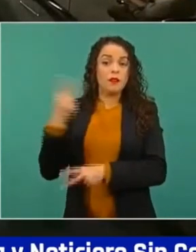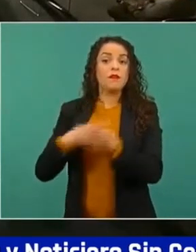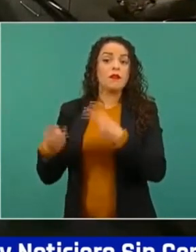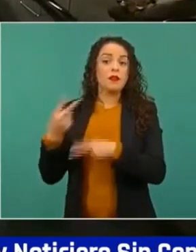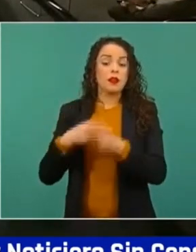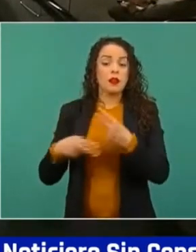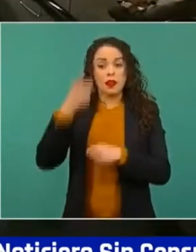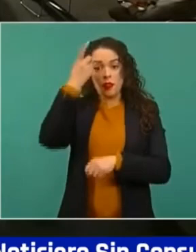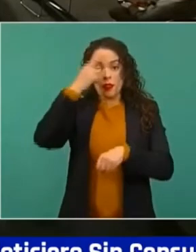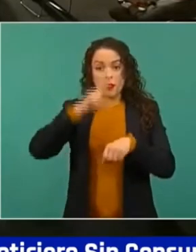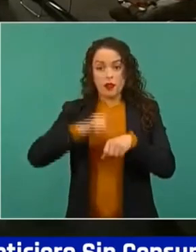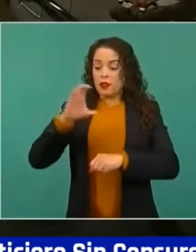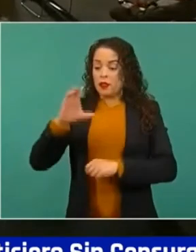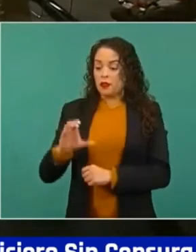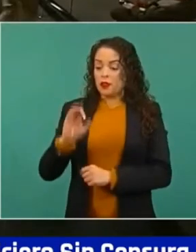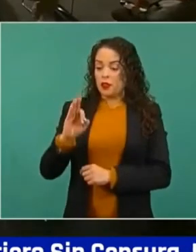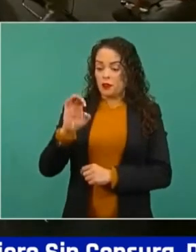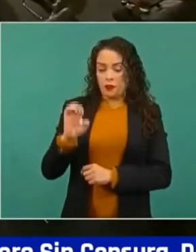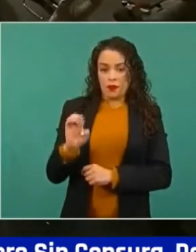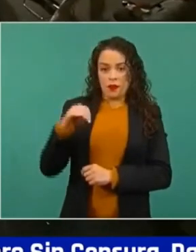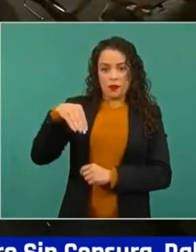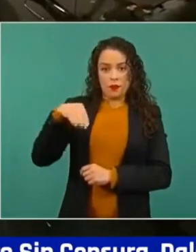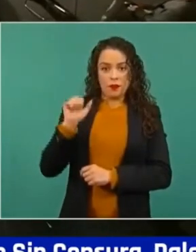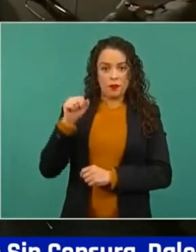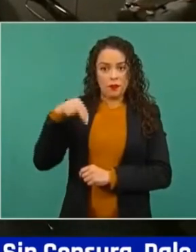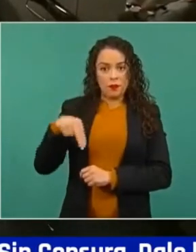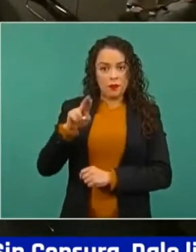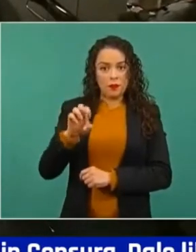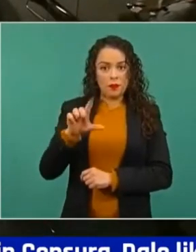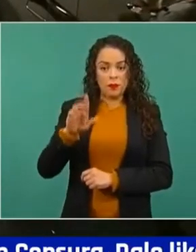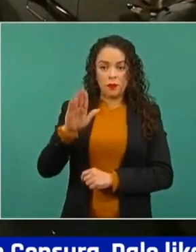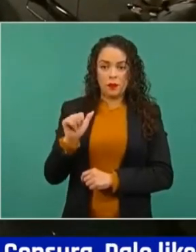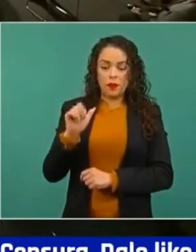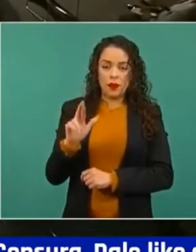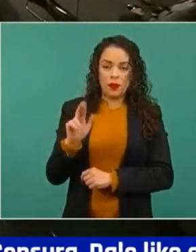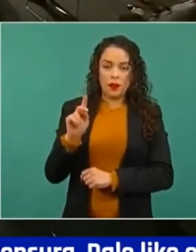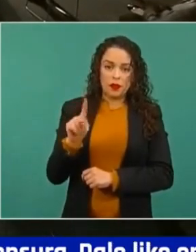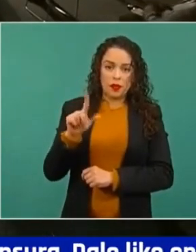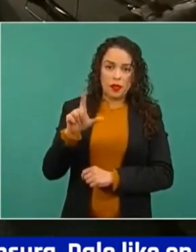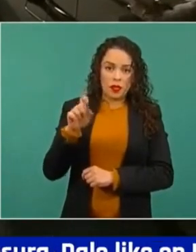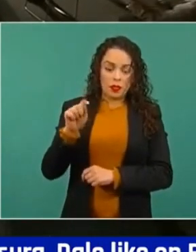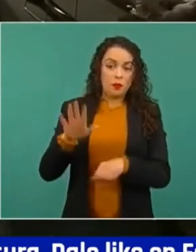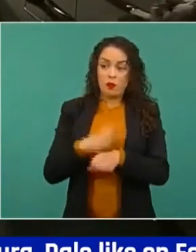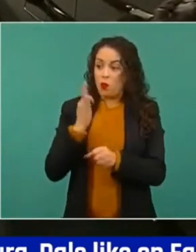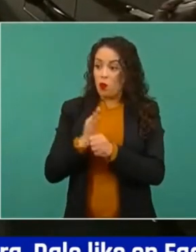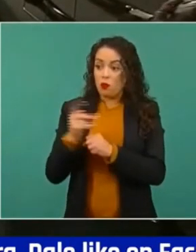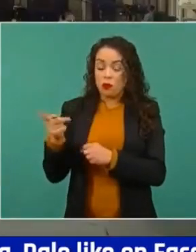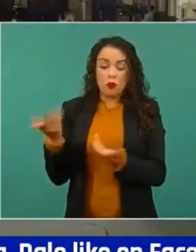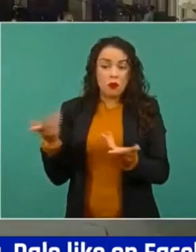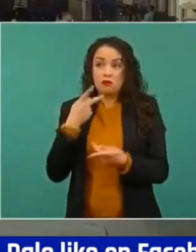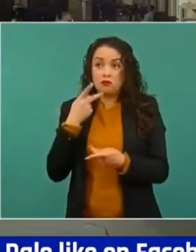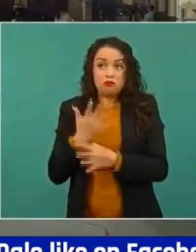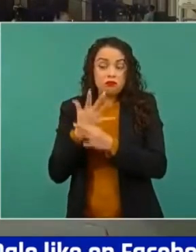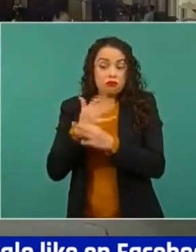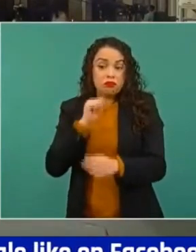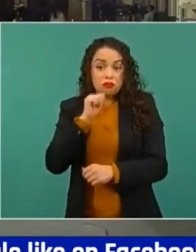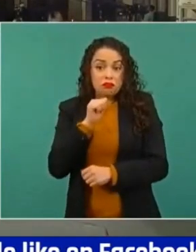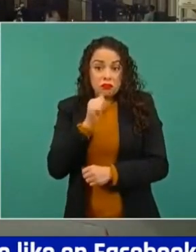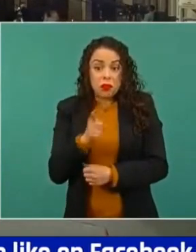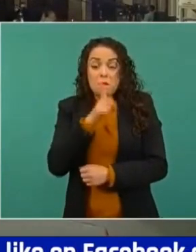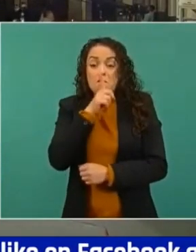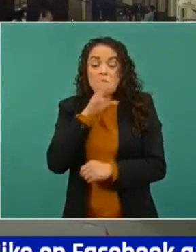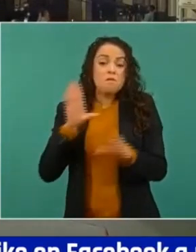de la CFE, don Manuel Bartlett, quien, bueno, hasta ahorita no se ha pronunciado y que incluso pues se habla de que pudiera